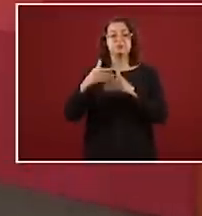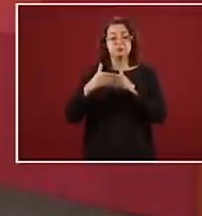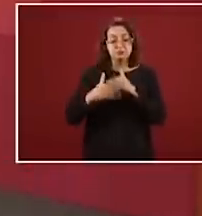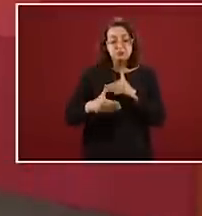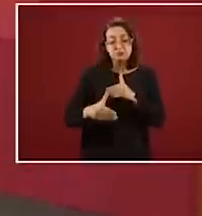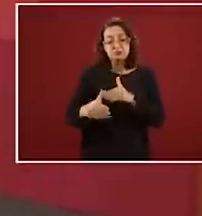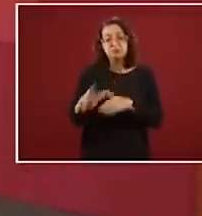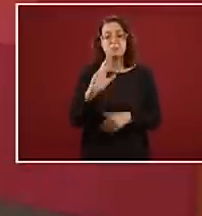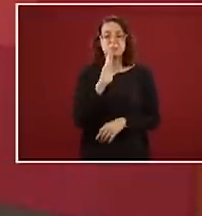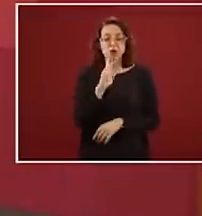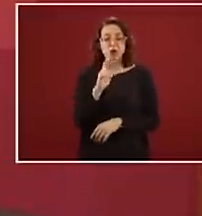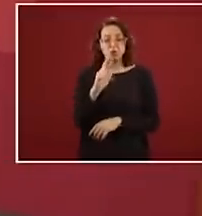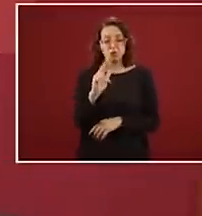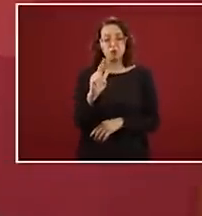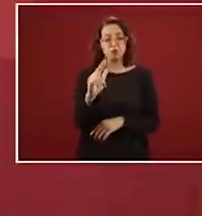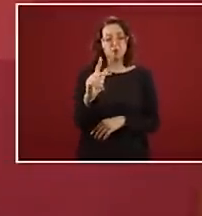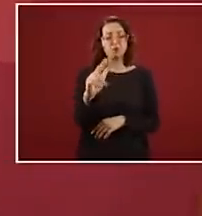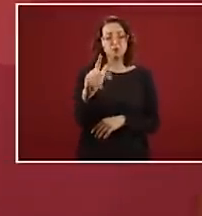buenos resultados.